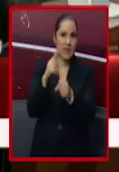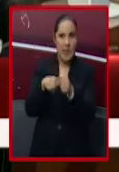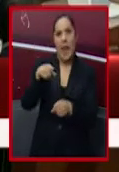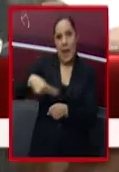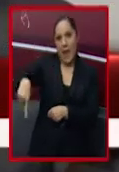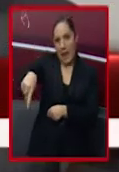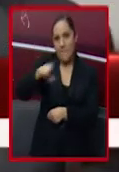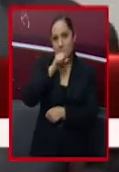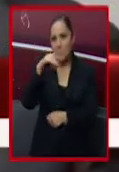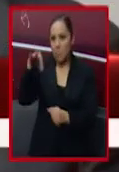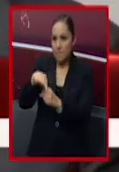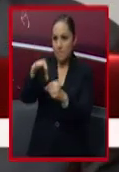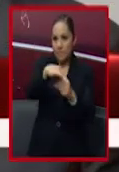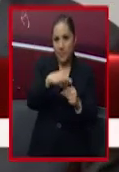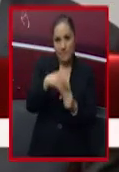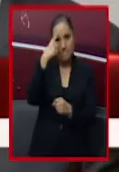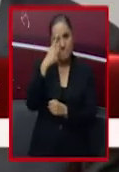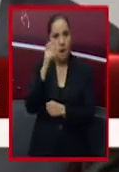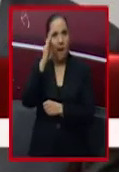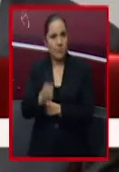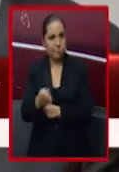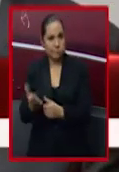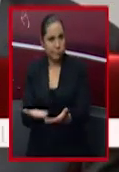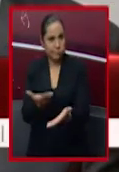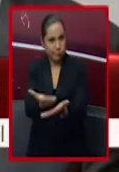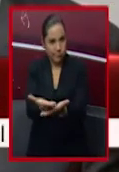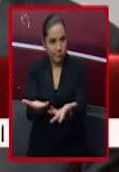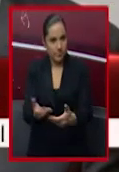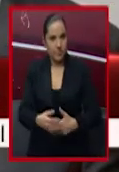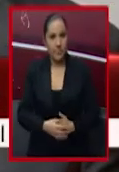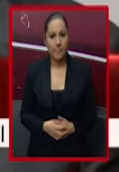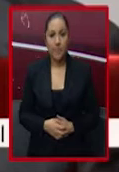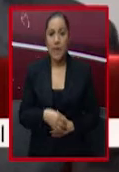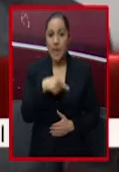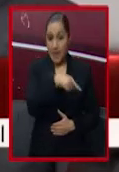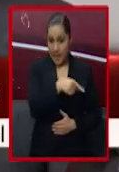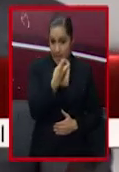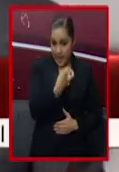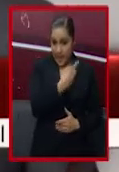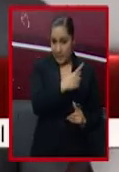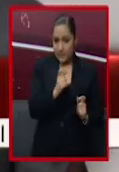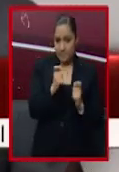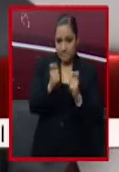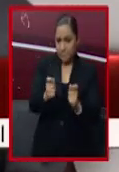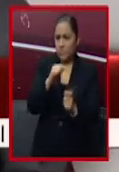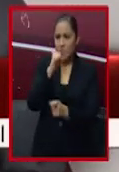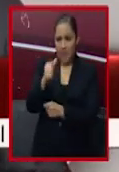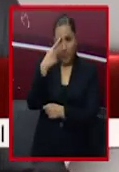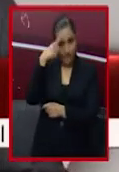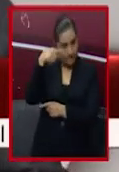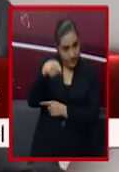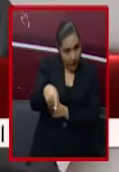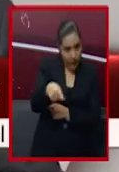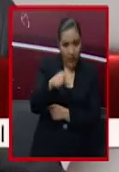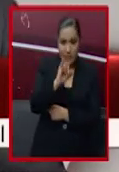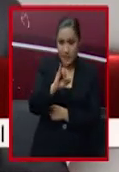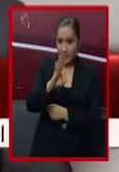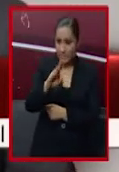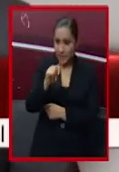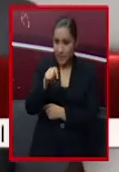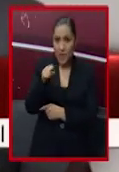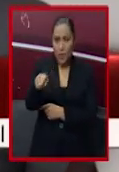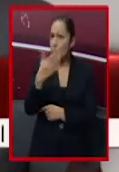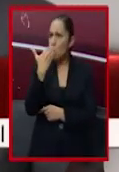De México. La Constitución no le otorga al Instituto Federal de Telecomunicaciones atribución